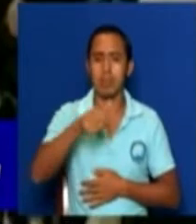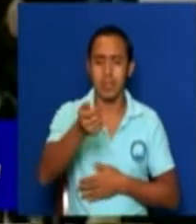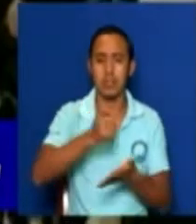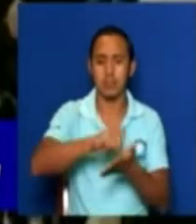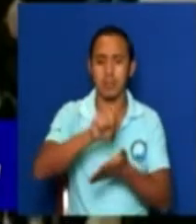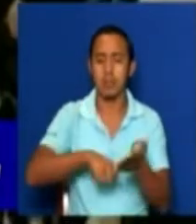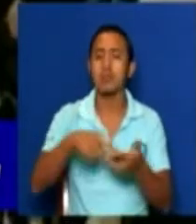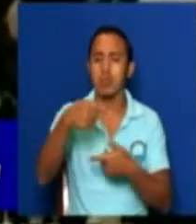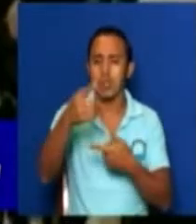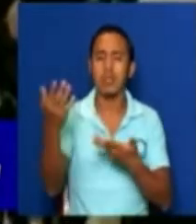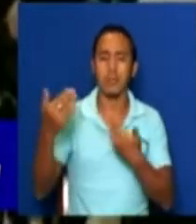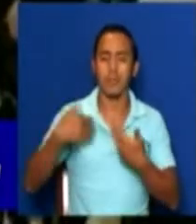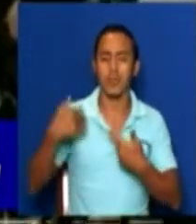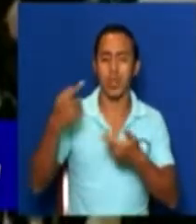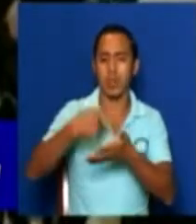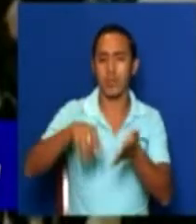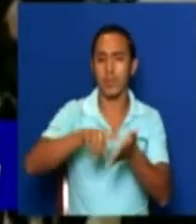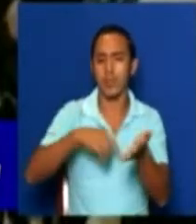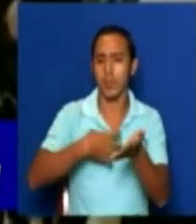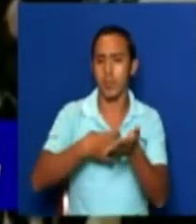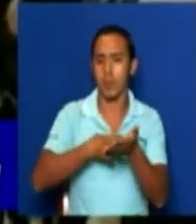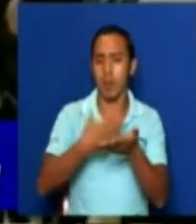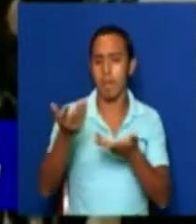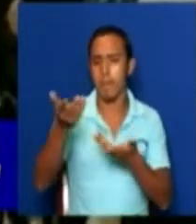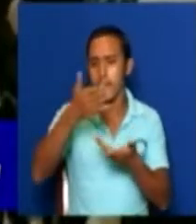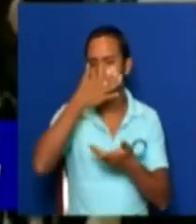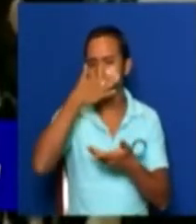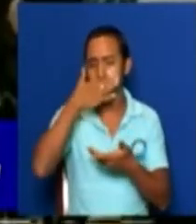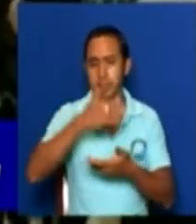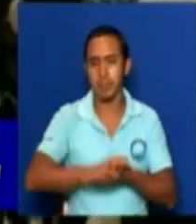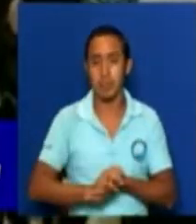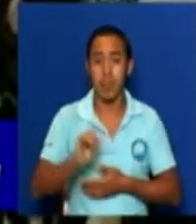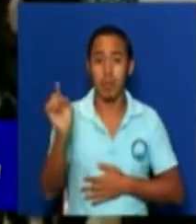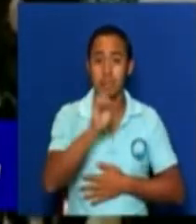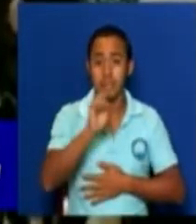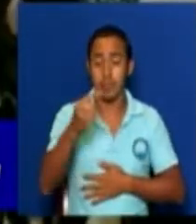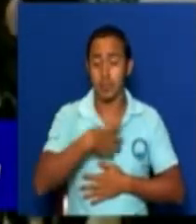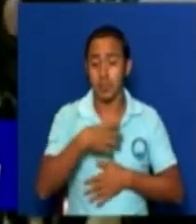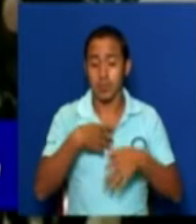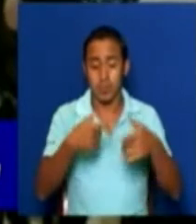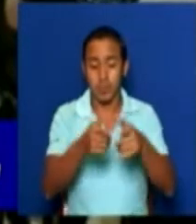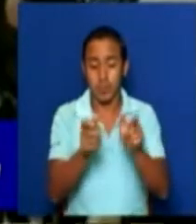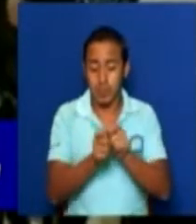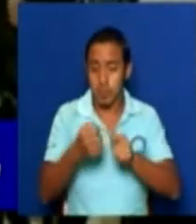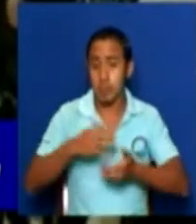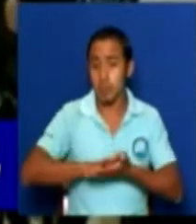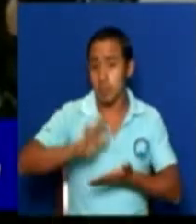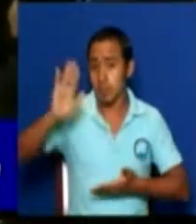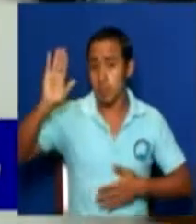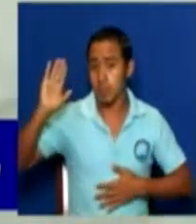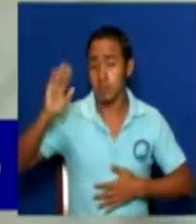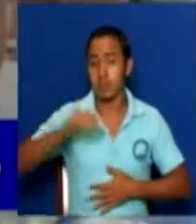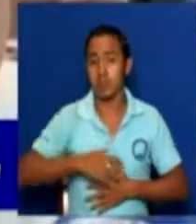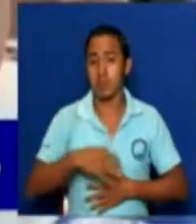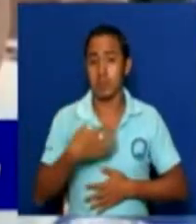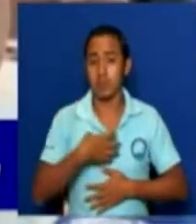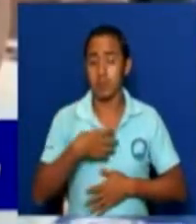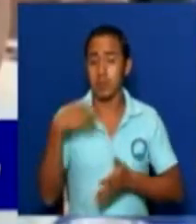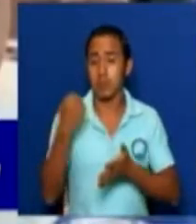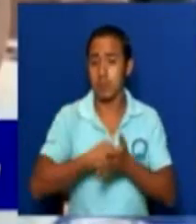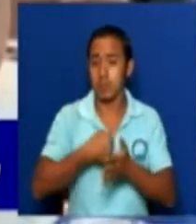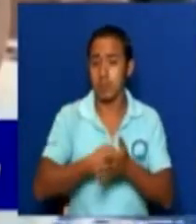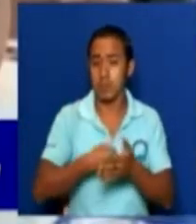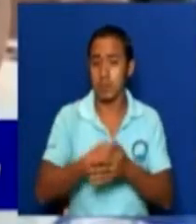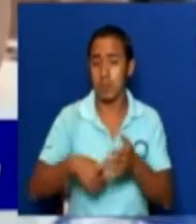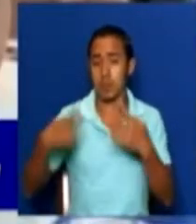voten por el Frente Sandinista. No. Somos un partido comprometido con los derechos